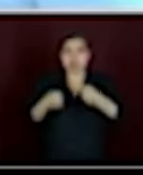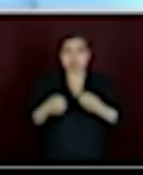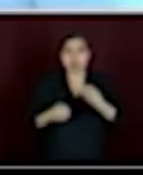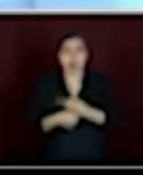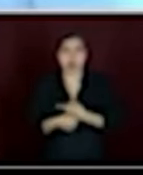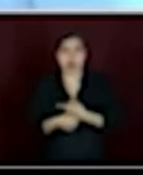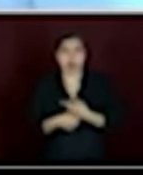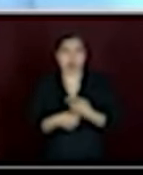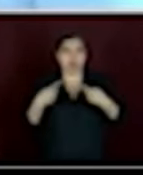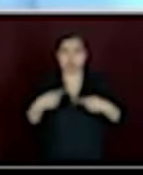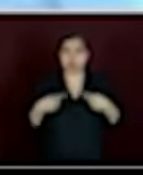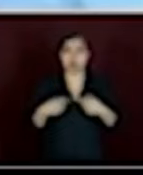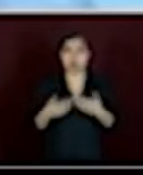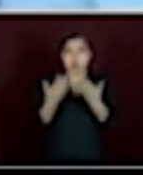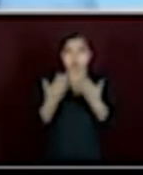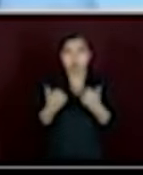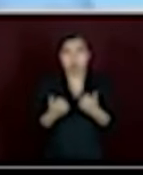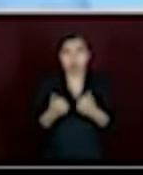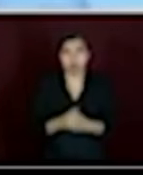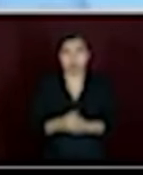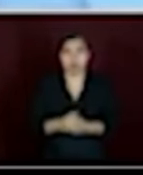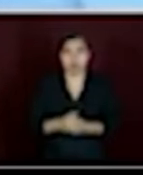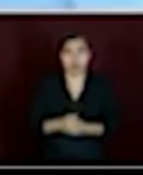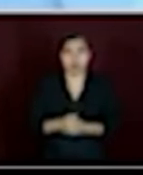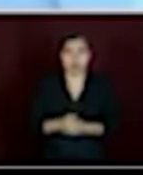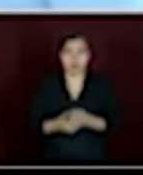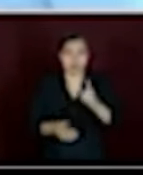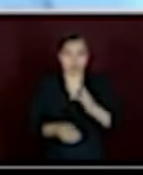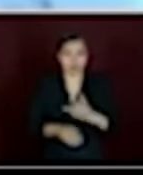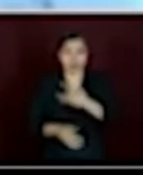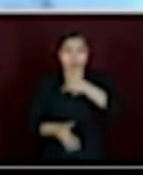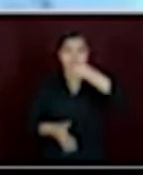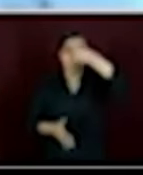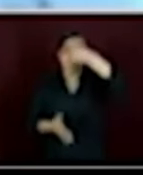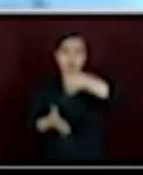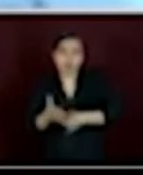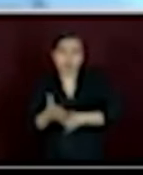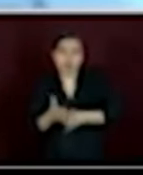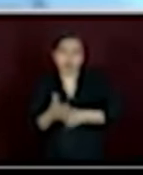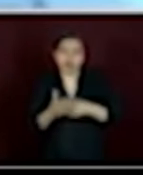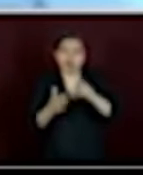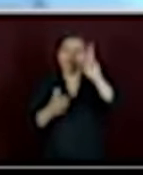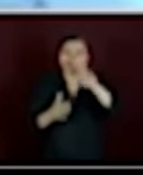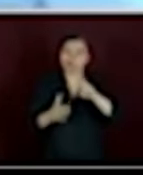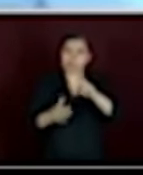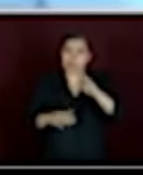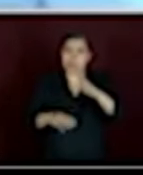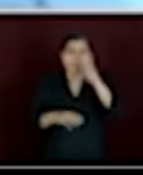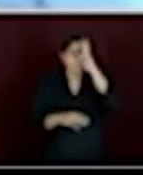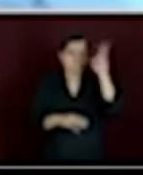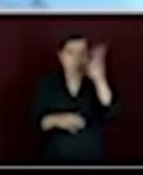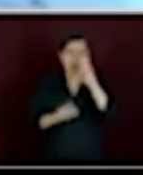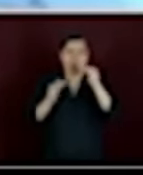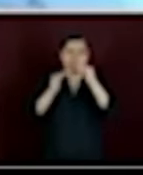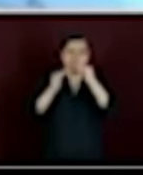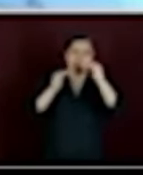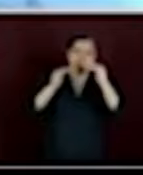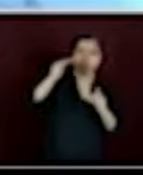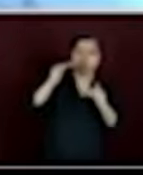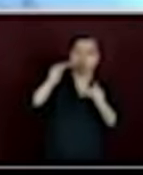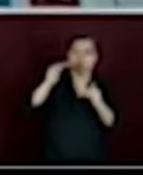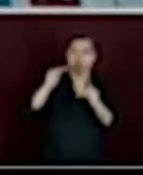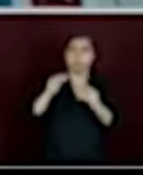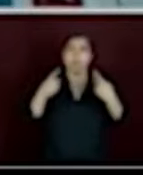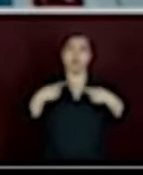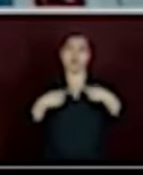las tendencias. También depende mucho de la votación. Yo siento que de los 98 millones que tú refieres,